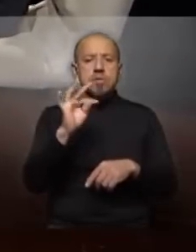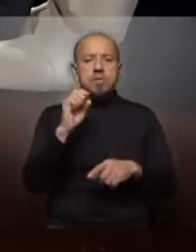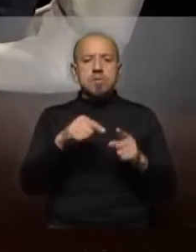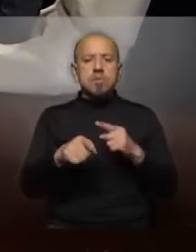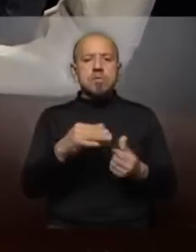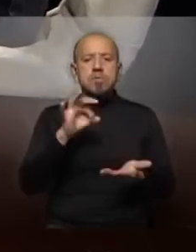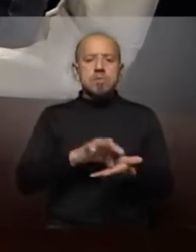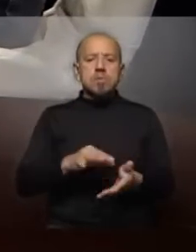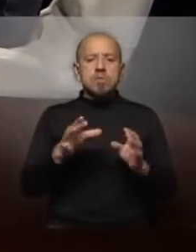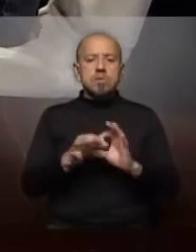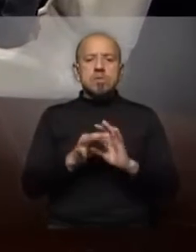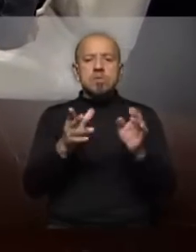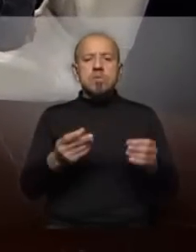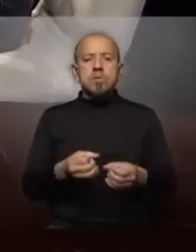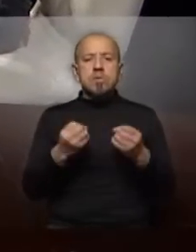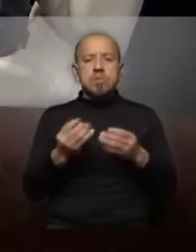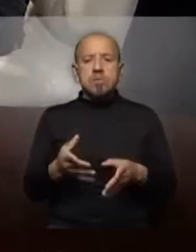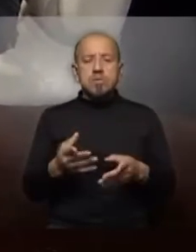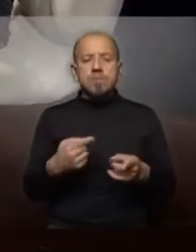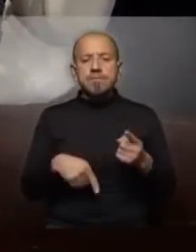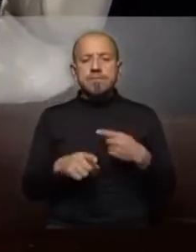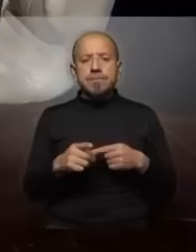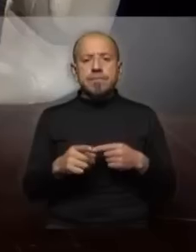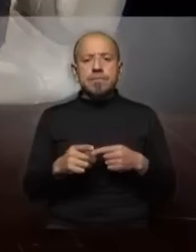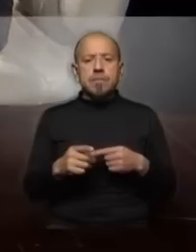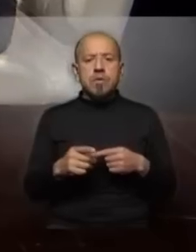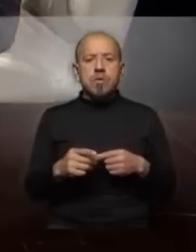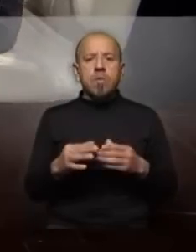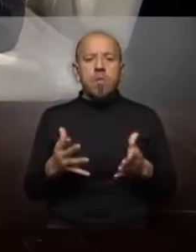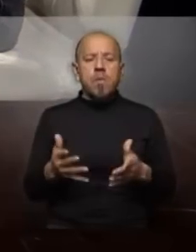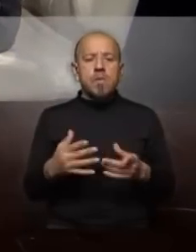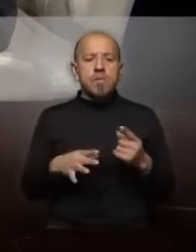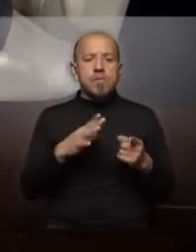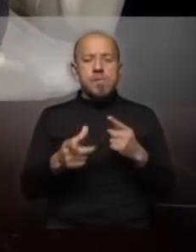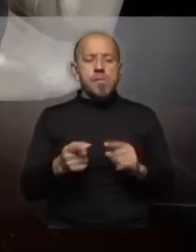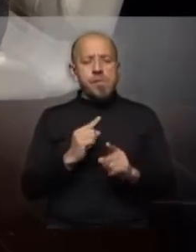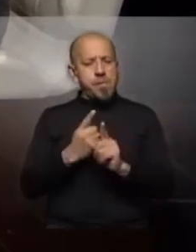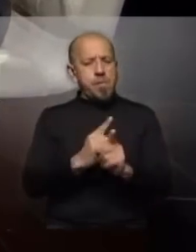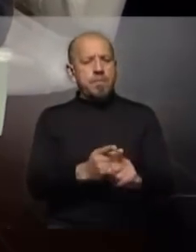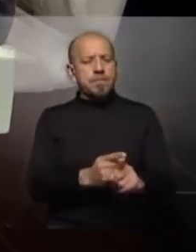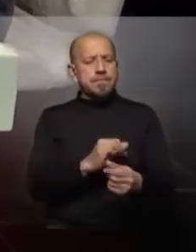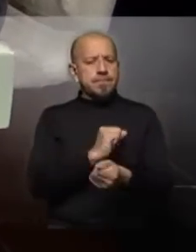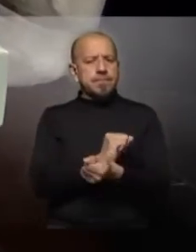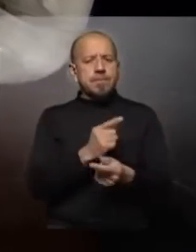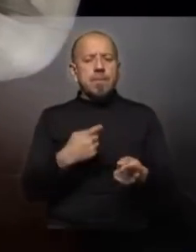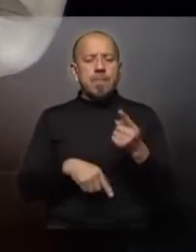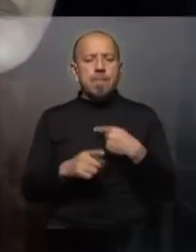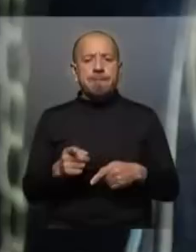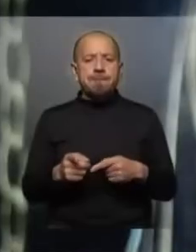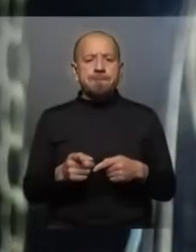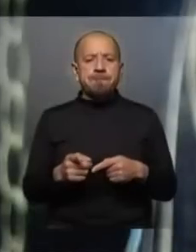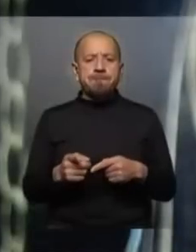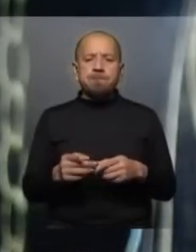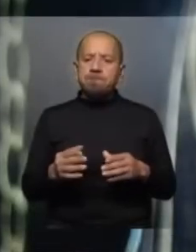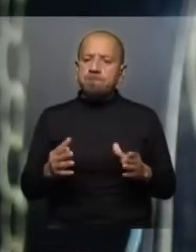un sistema democrático porque encabeza el órgano que lleva adelante la persecución penal entonces